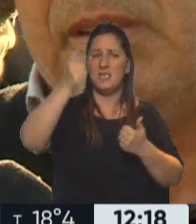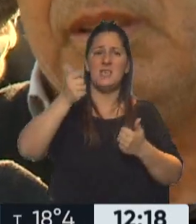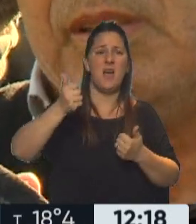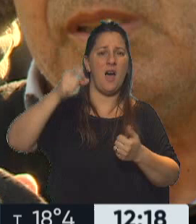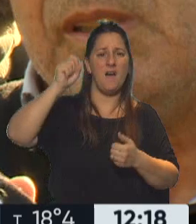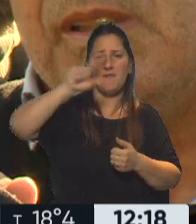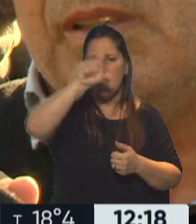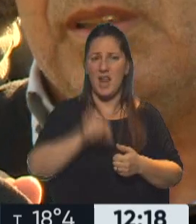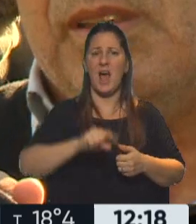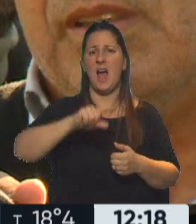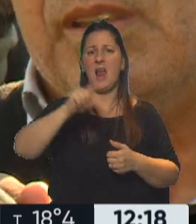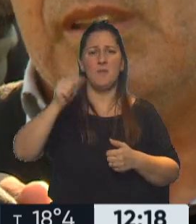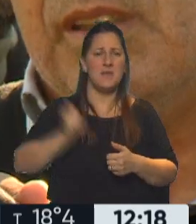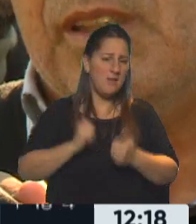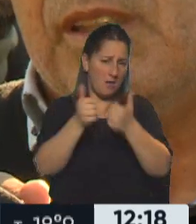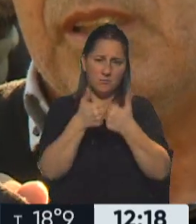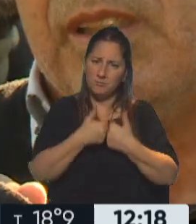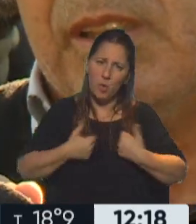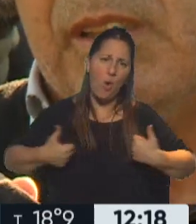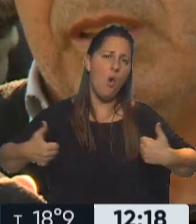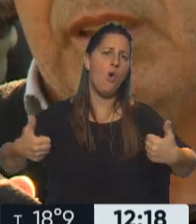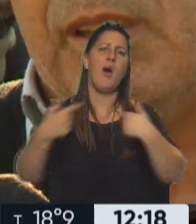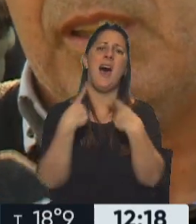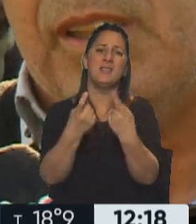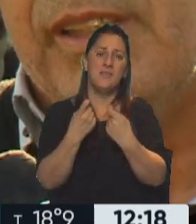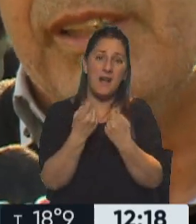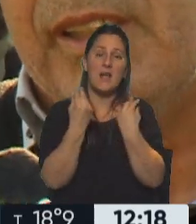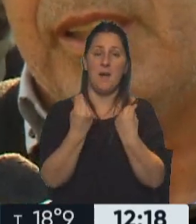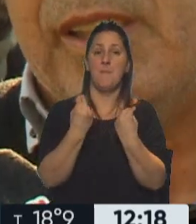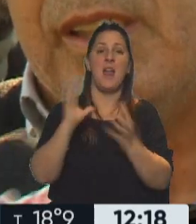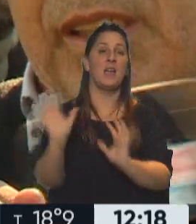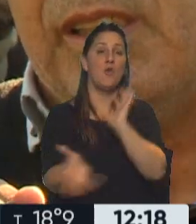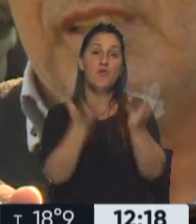nacionales, las fuerzas armadas, o sea, todo lo que sea necesario para que el fuego no se encienda.